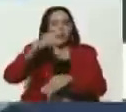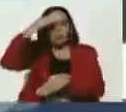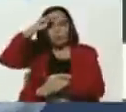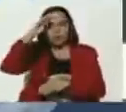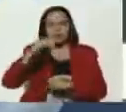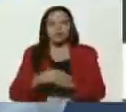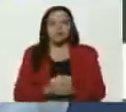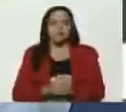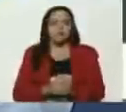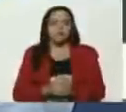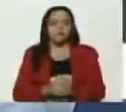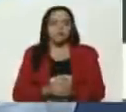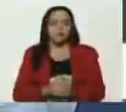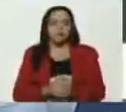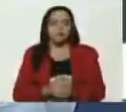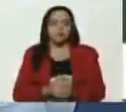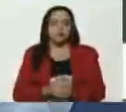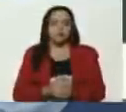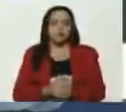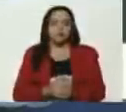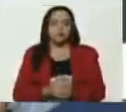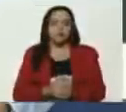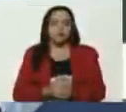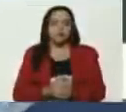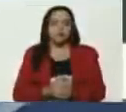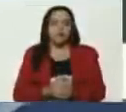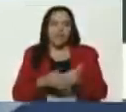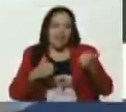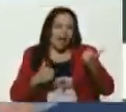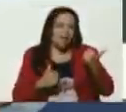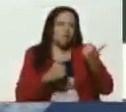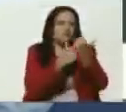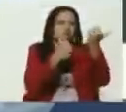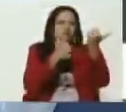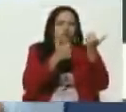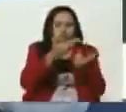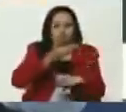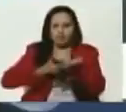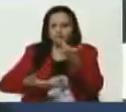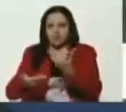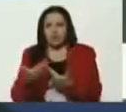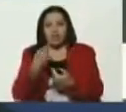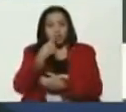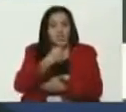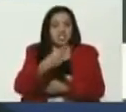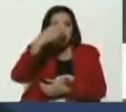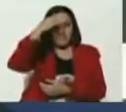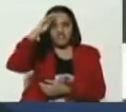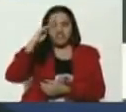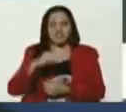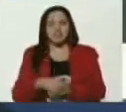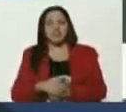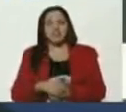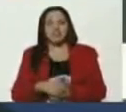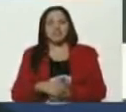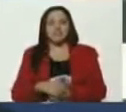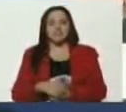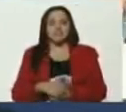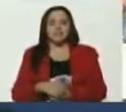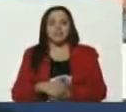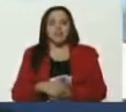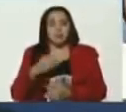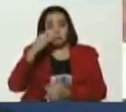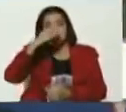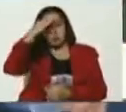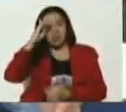y cubanos? Es la solidaridad, como decía o como dice Fidel, que la solidaridad